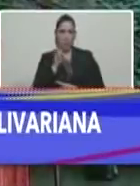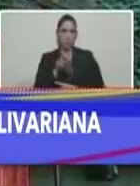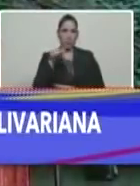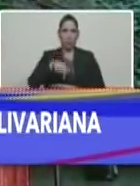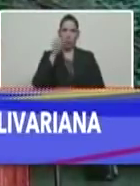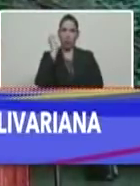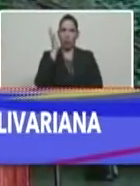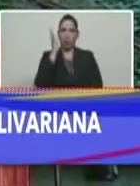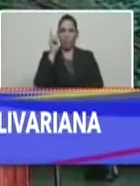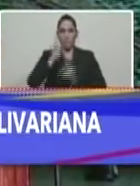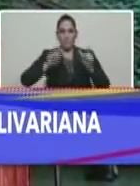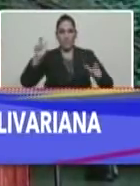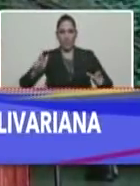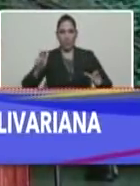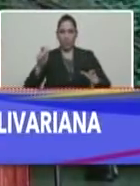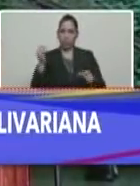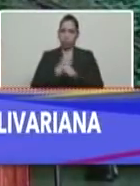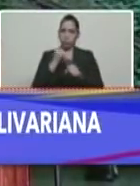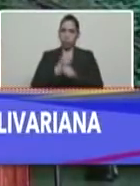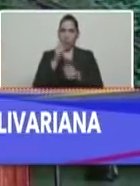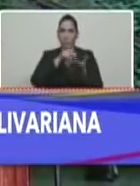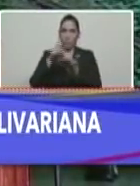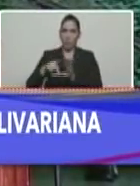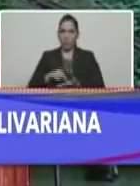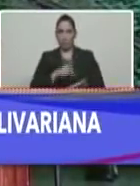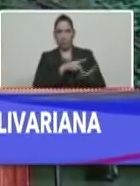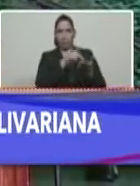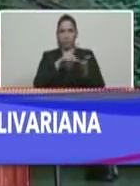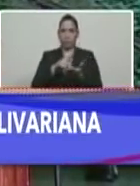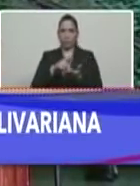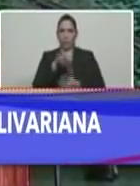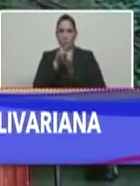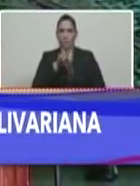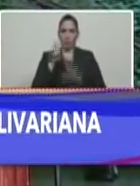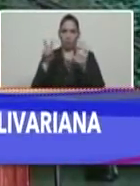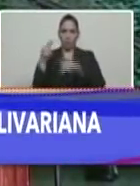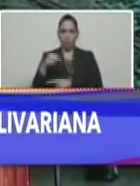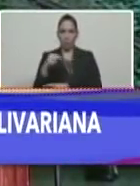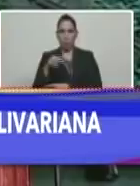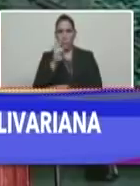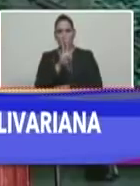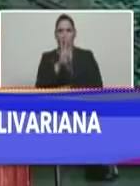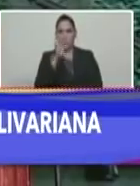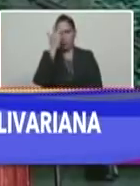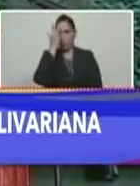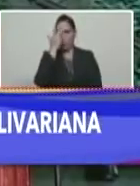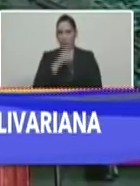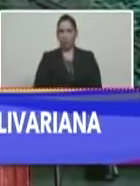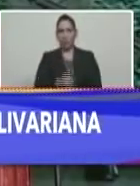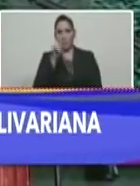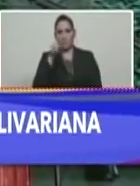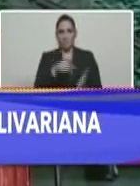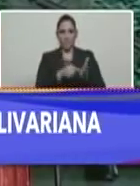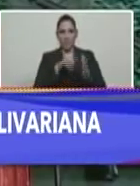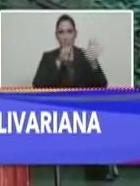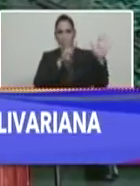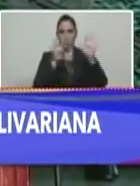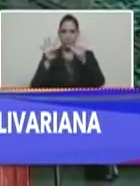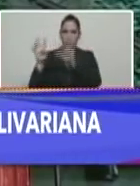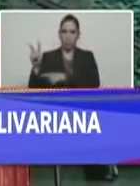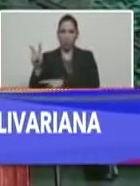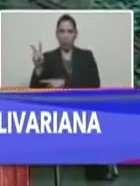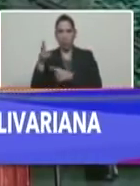Personal militar y no militar que participó en los hechos heroicos del 27 de noviembre y 4 de febrero de 1992,